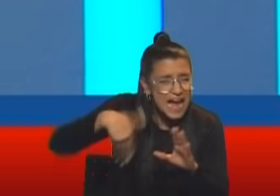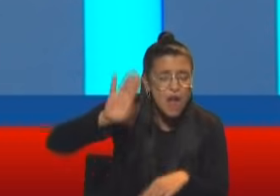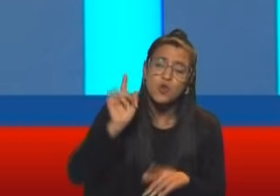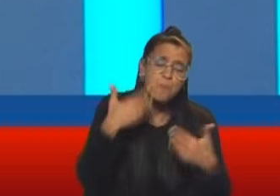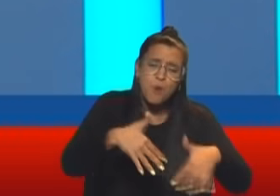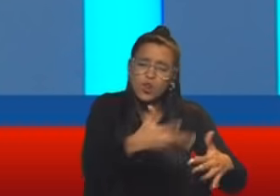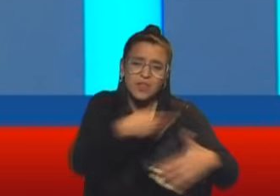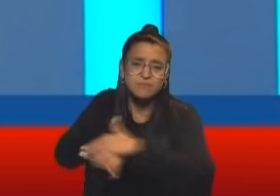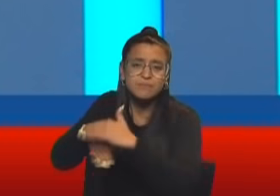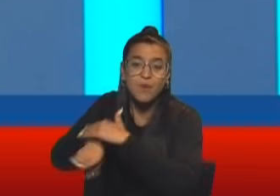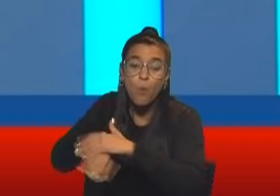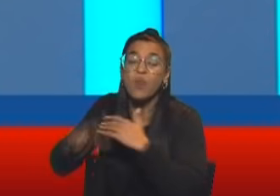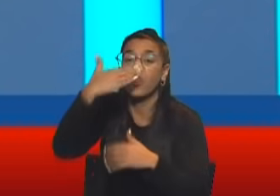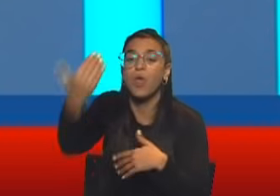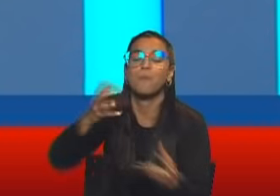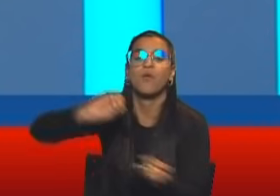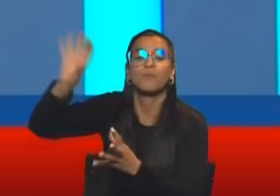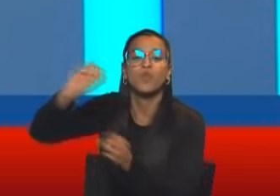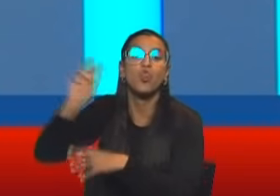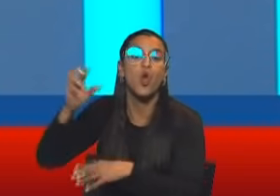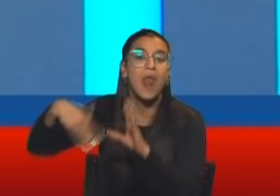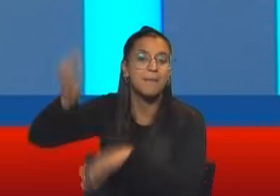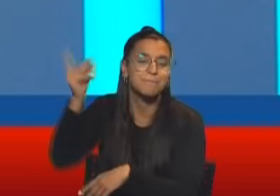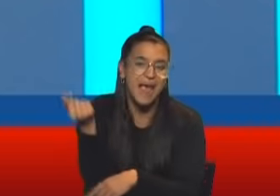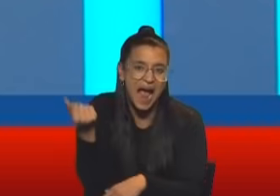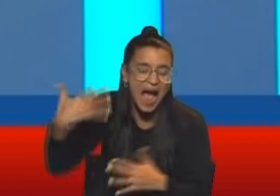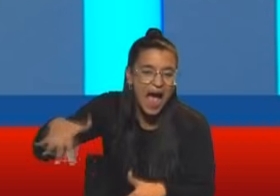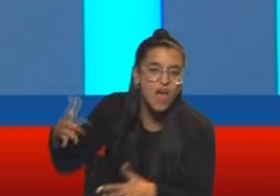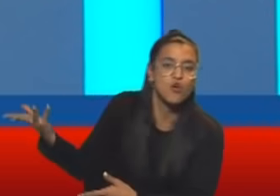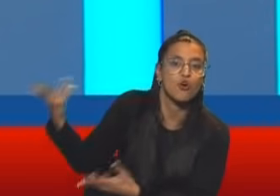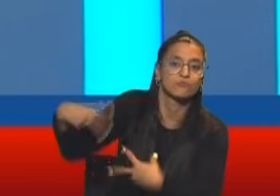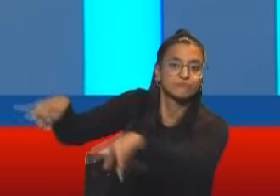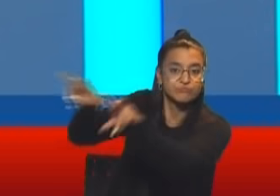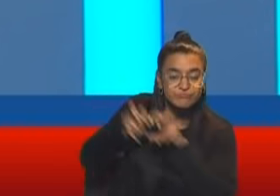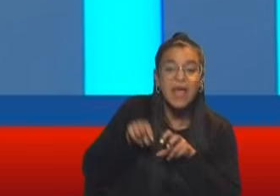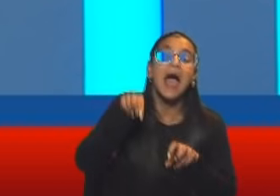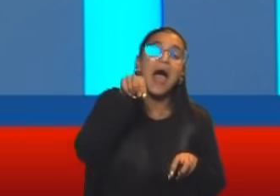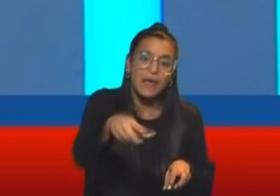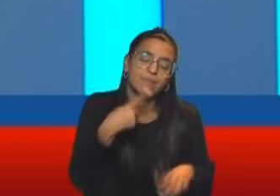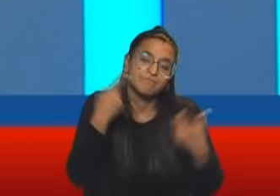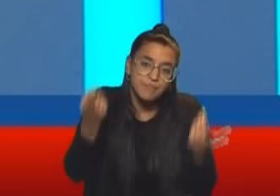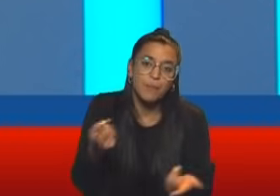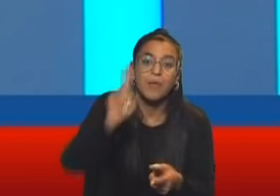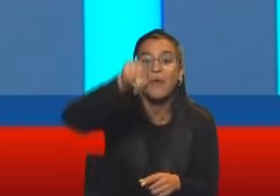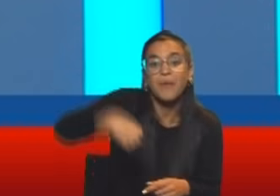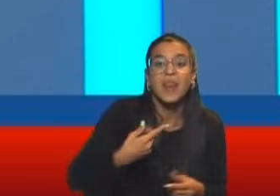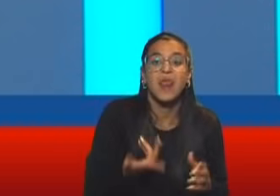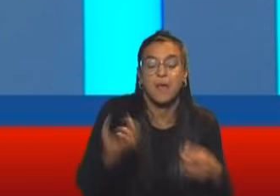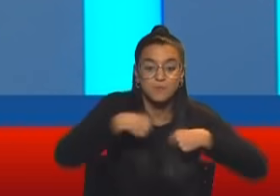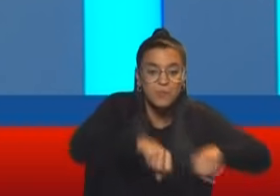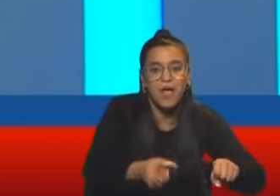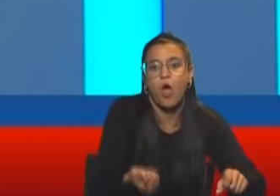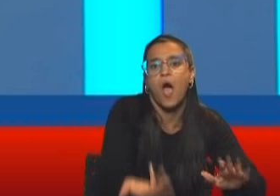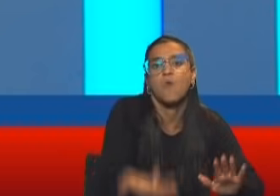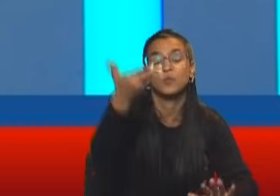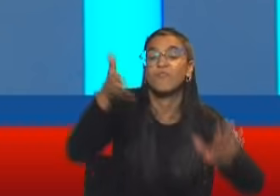bueno, la termino exportando a un dólar más caro y eso, para no perder ganancia con el mercado local, termina impactando justamente en un aumento de precios en las góndolas.